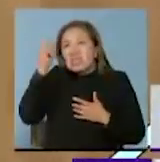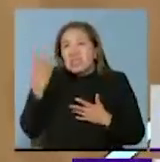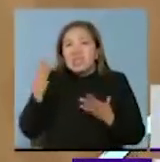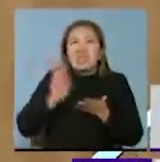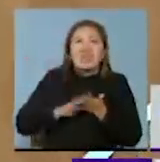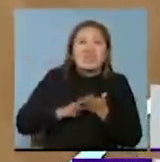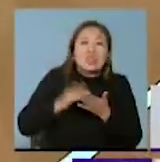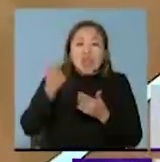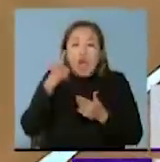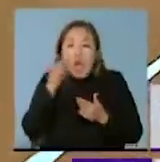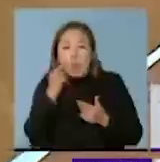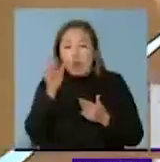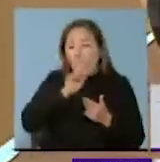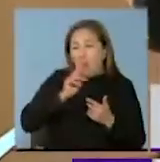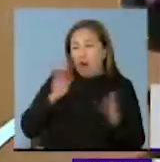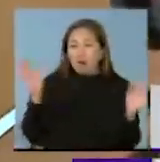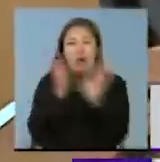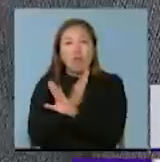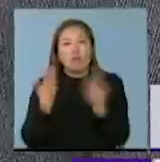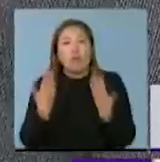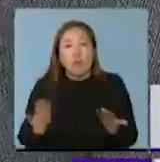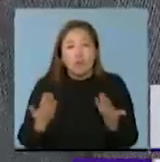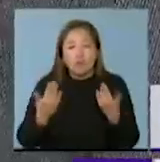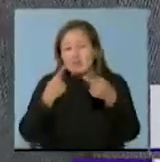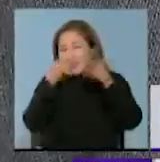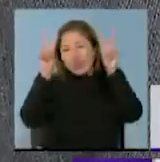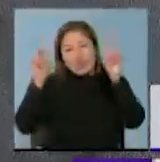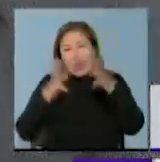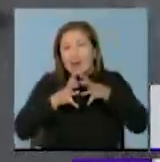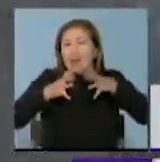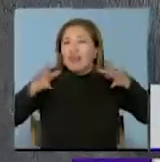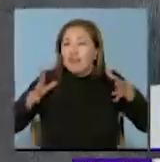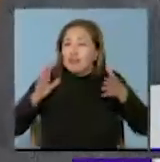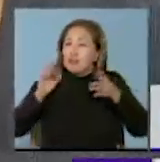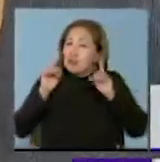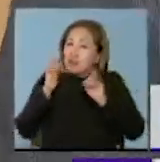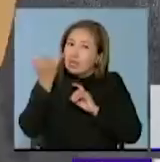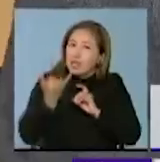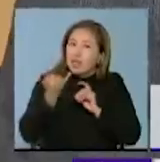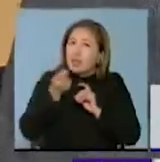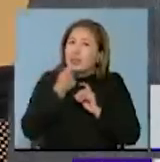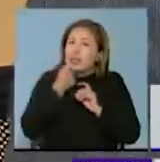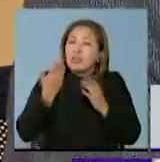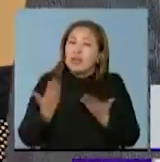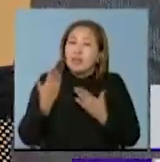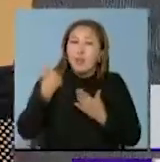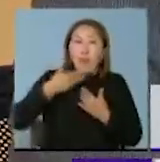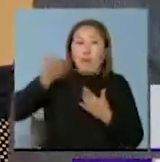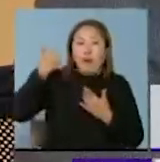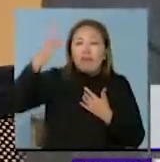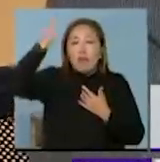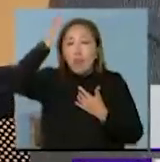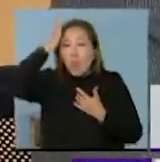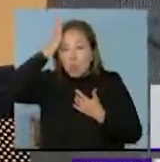ideología de género y cosas que son todavía mucho más amplias. Tiene que ver inclusive ramificaciones en lo que es la cultura,